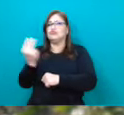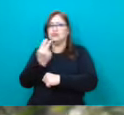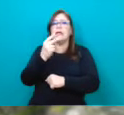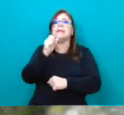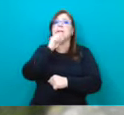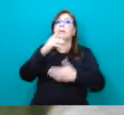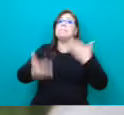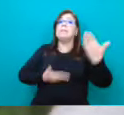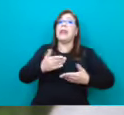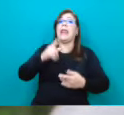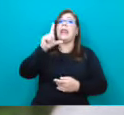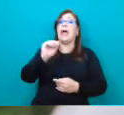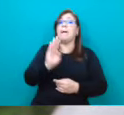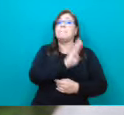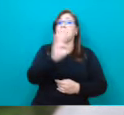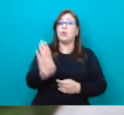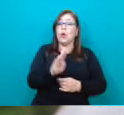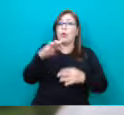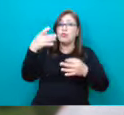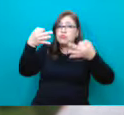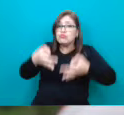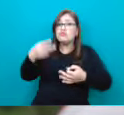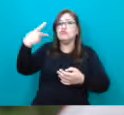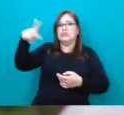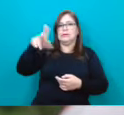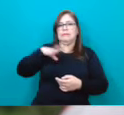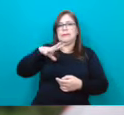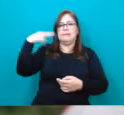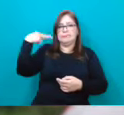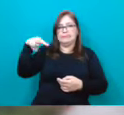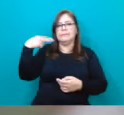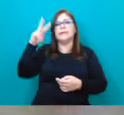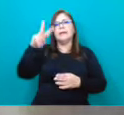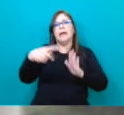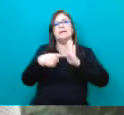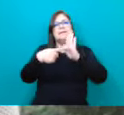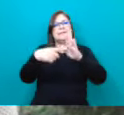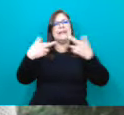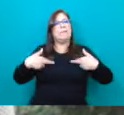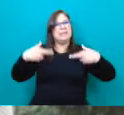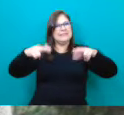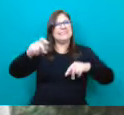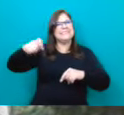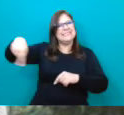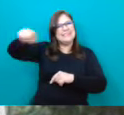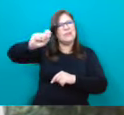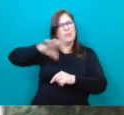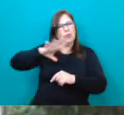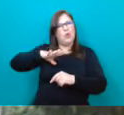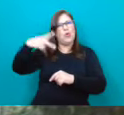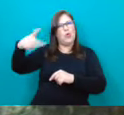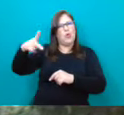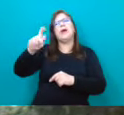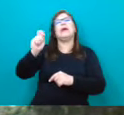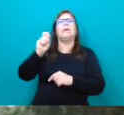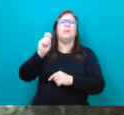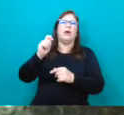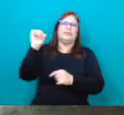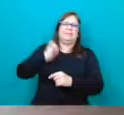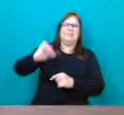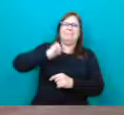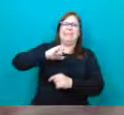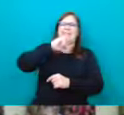Luego está el baile de la bruja, que es originario de Veracruz, siendo uno de los más representativos de la región porque forma parte